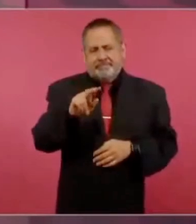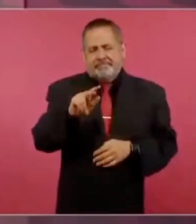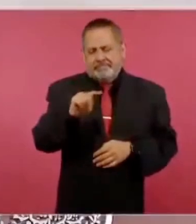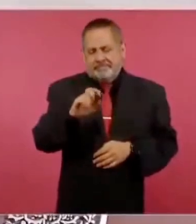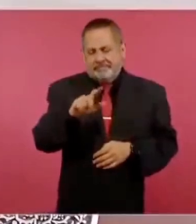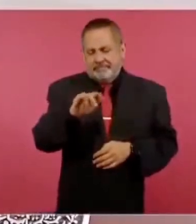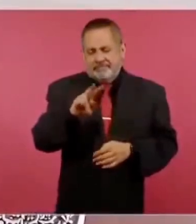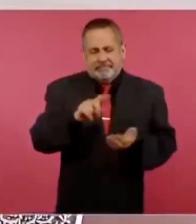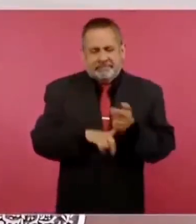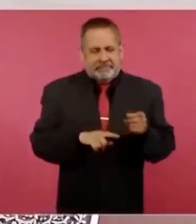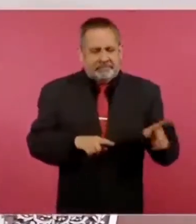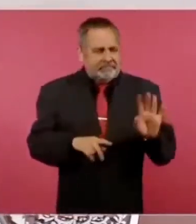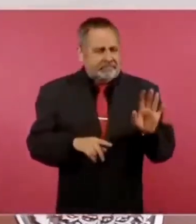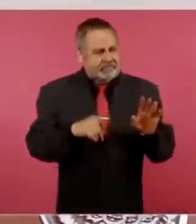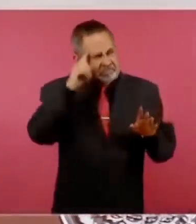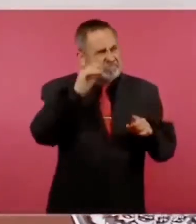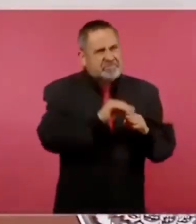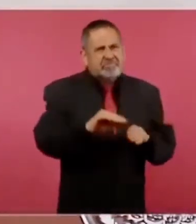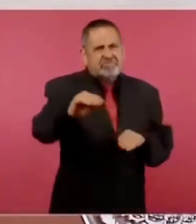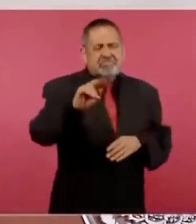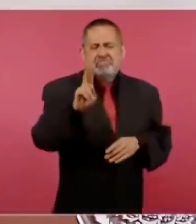Ahora debe andar por Univisión,